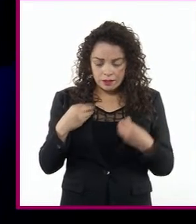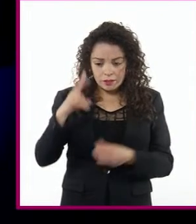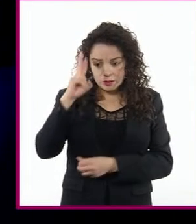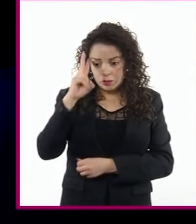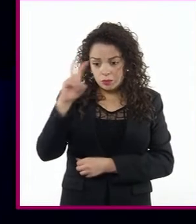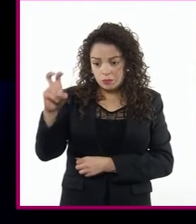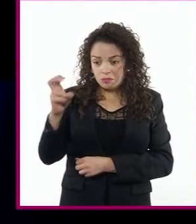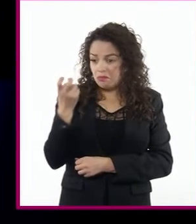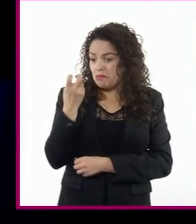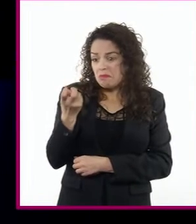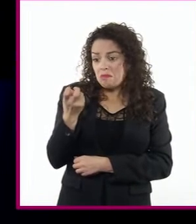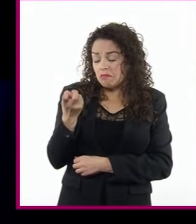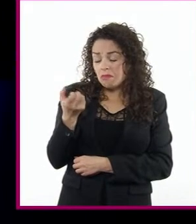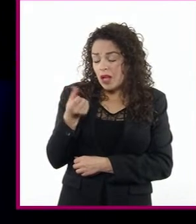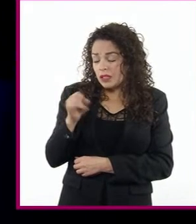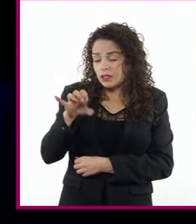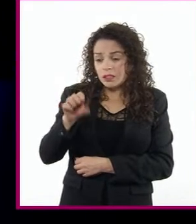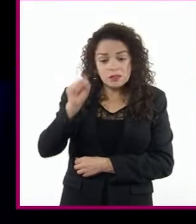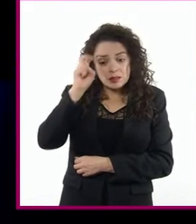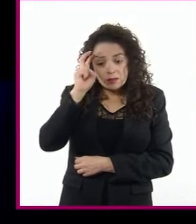son.